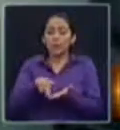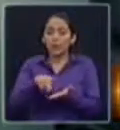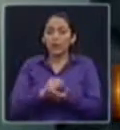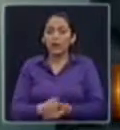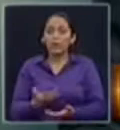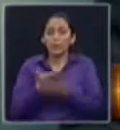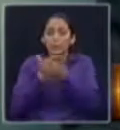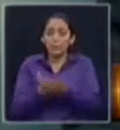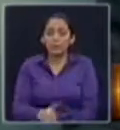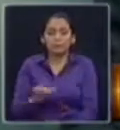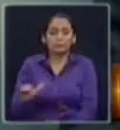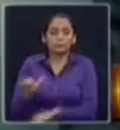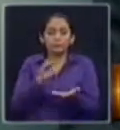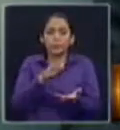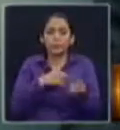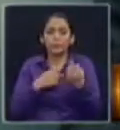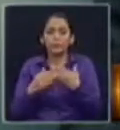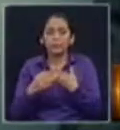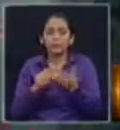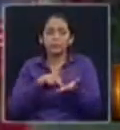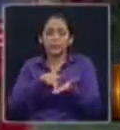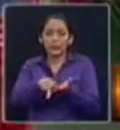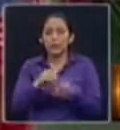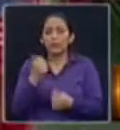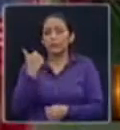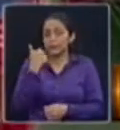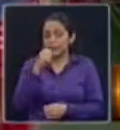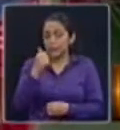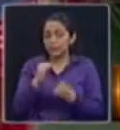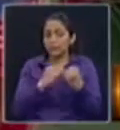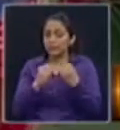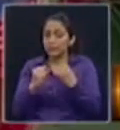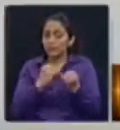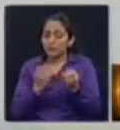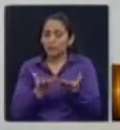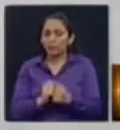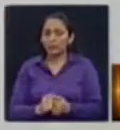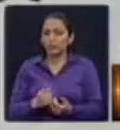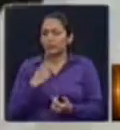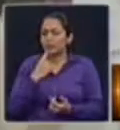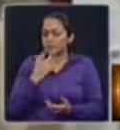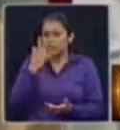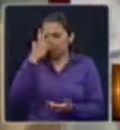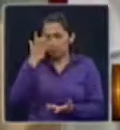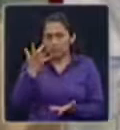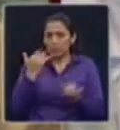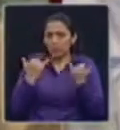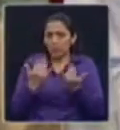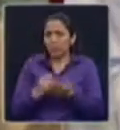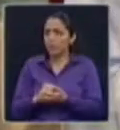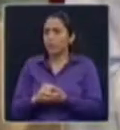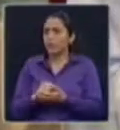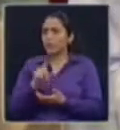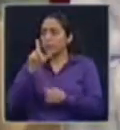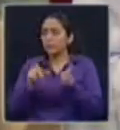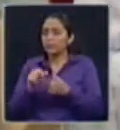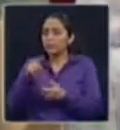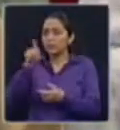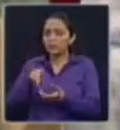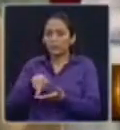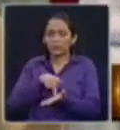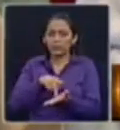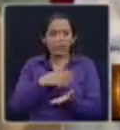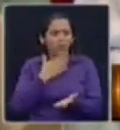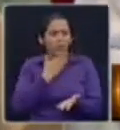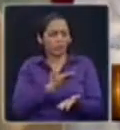de peso que anunció el director general del Servicio de Aduana del Ecuador para combatir el contrabando. Lo que ahora se conoce es una fórmula un poco